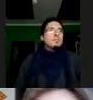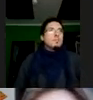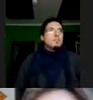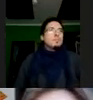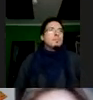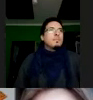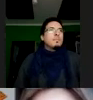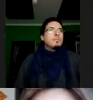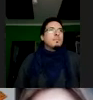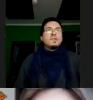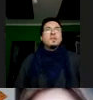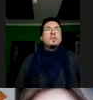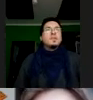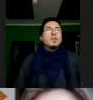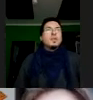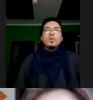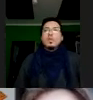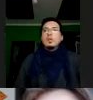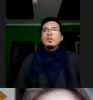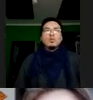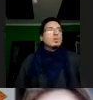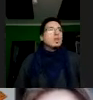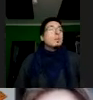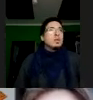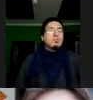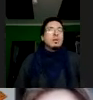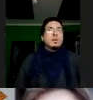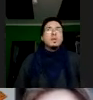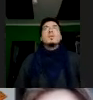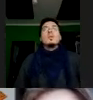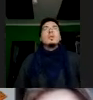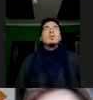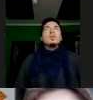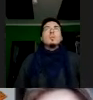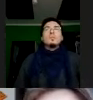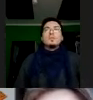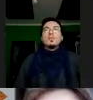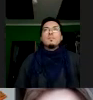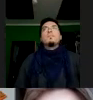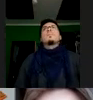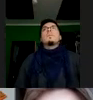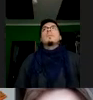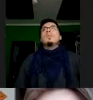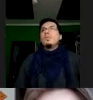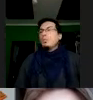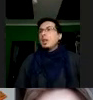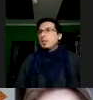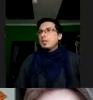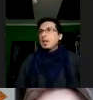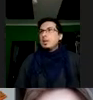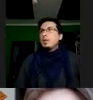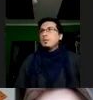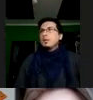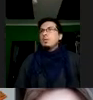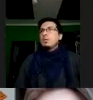Bien, bien, chiquillos. Así, si tienen dudas, consultas, ustedes me interrumpen lo más, chiquillos. Ustedes me dicen, profesor, o pueden levantar